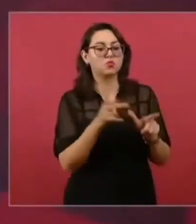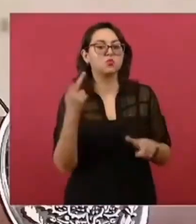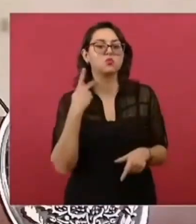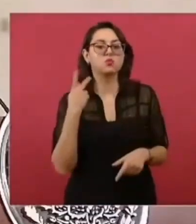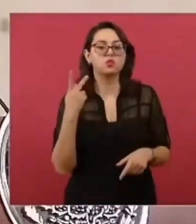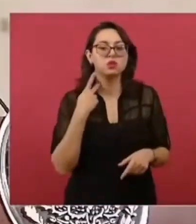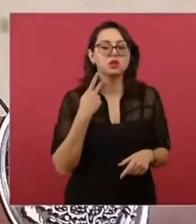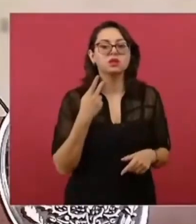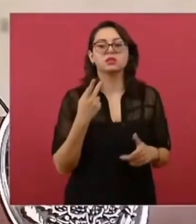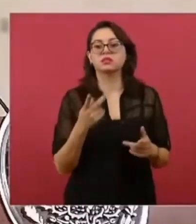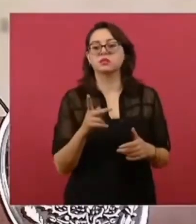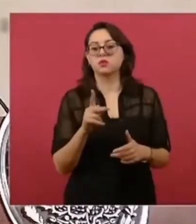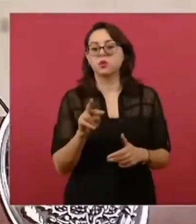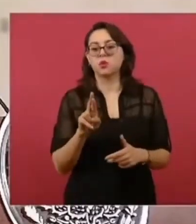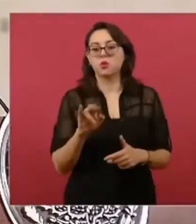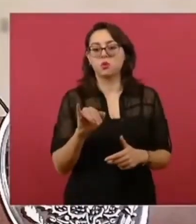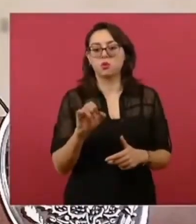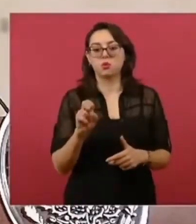García Luna ni de